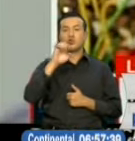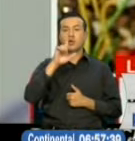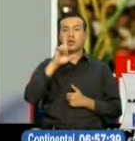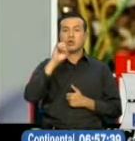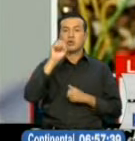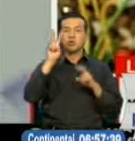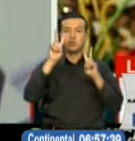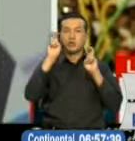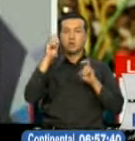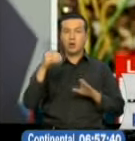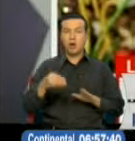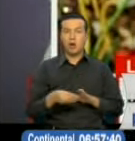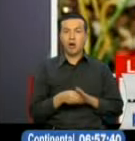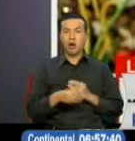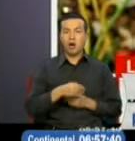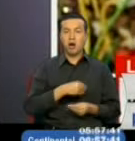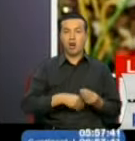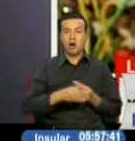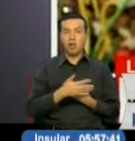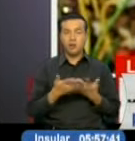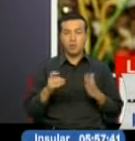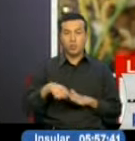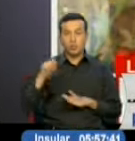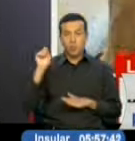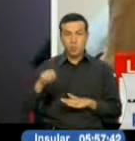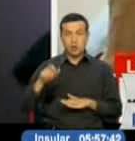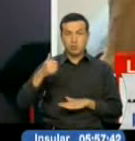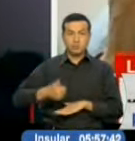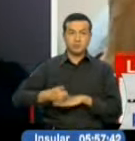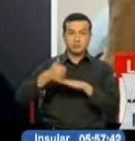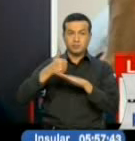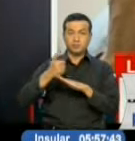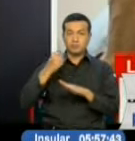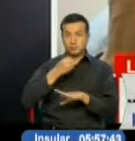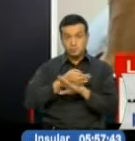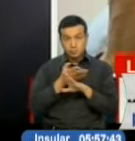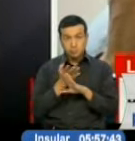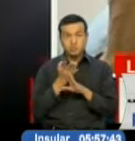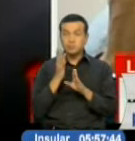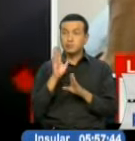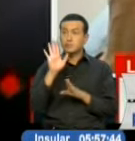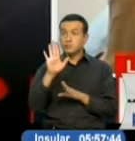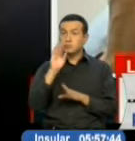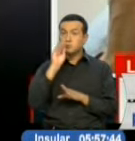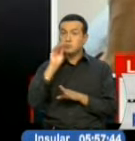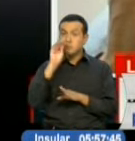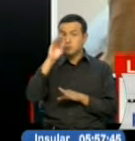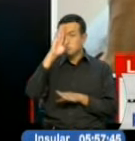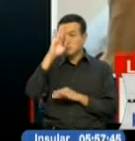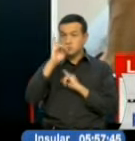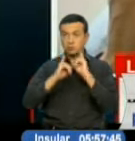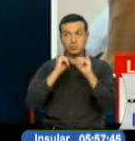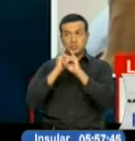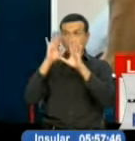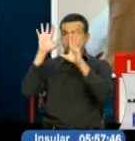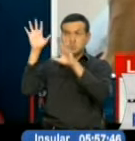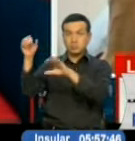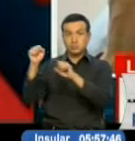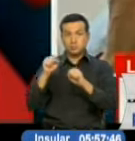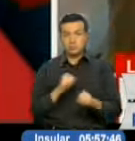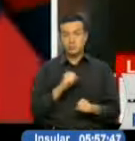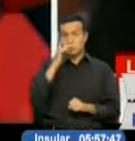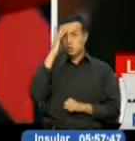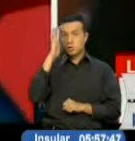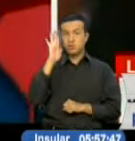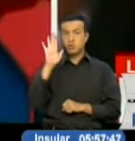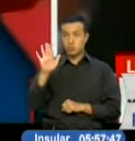caso Ecoteva. El juez de la 16ª Corte Superior sugirió además que se comunique a la Interpol para su próxima captura, ya que Toledo y su